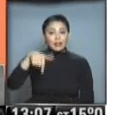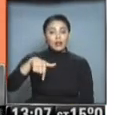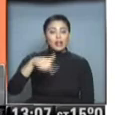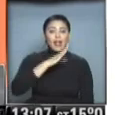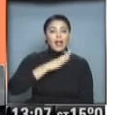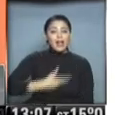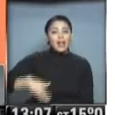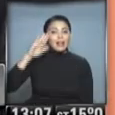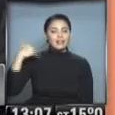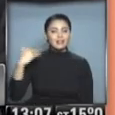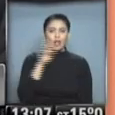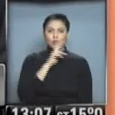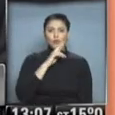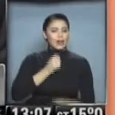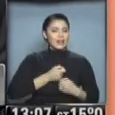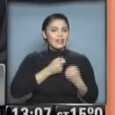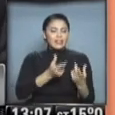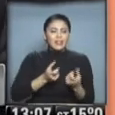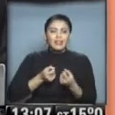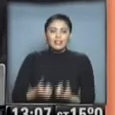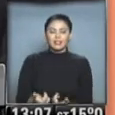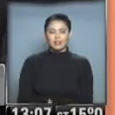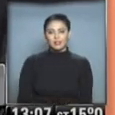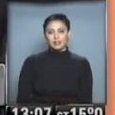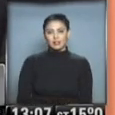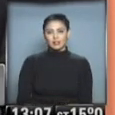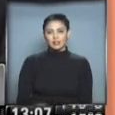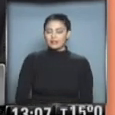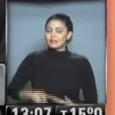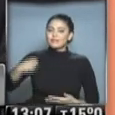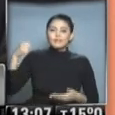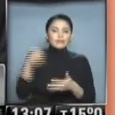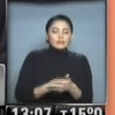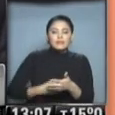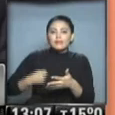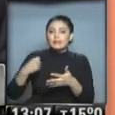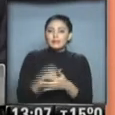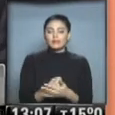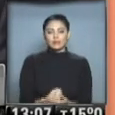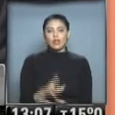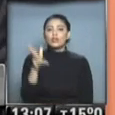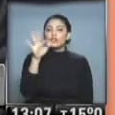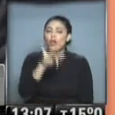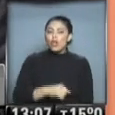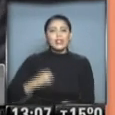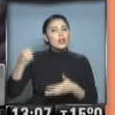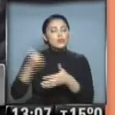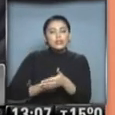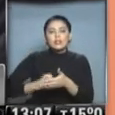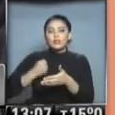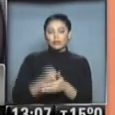esta mujer amplia generosa que lucha todos los días